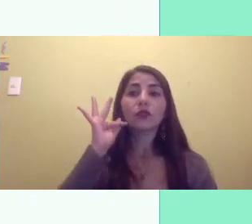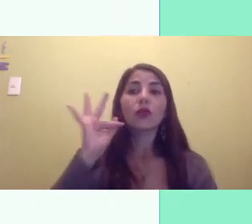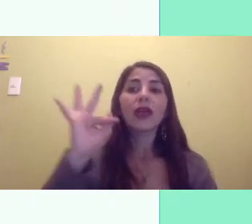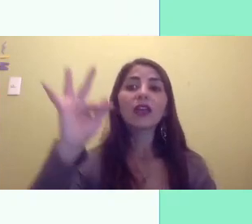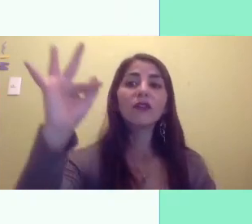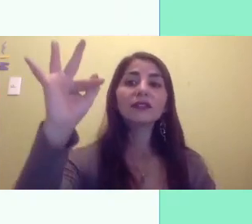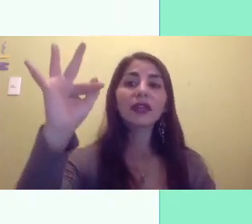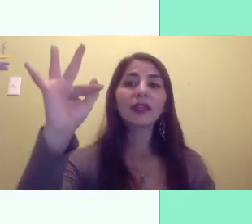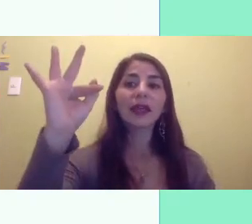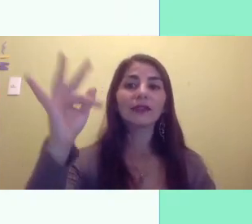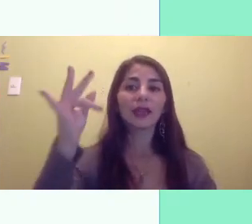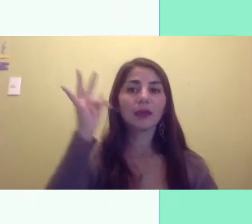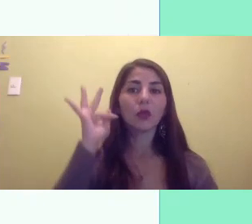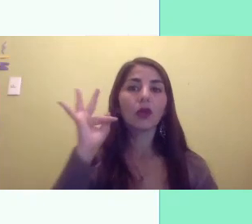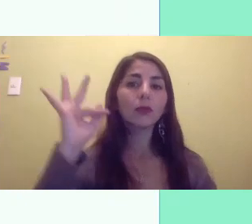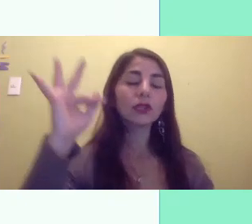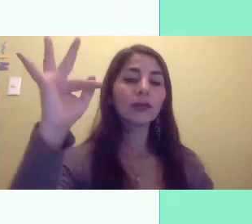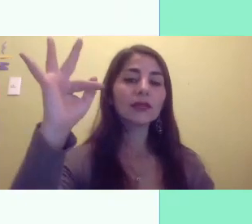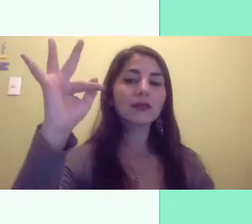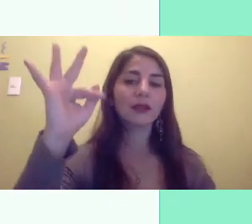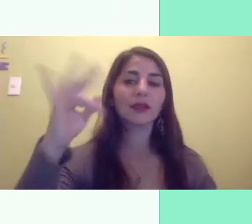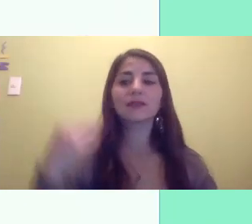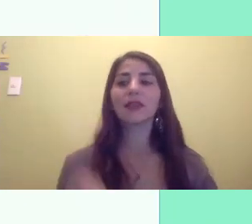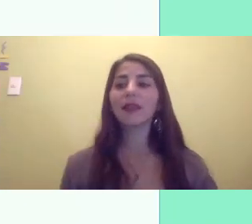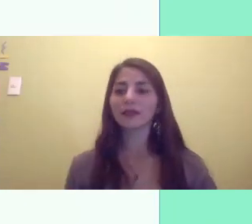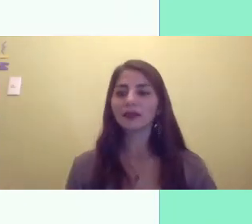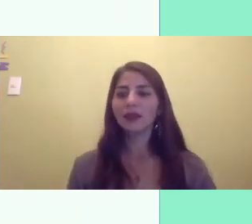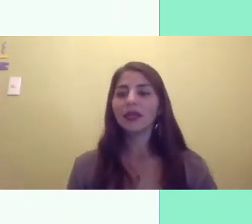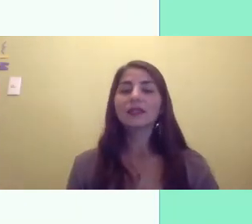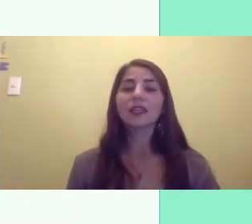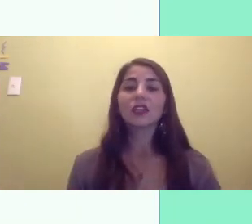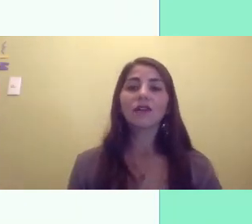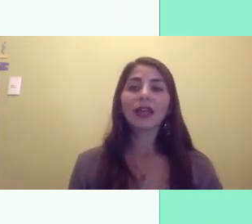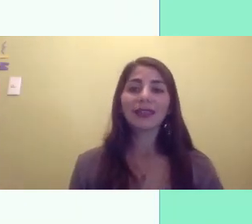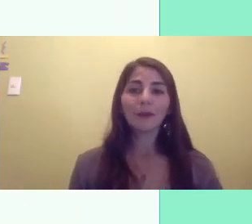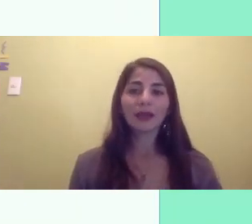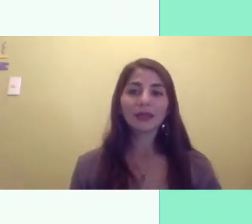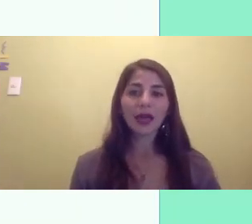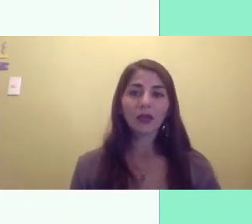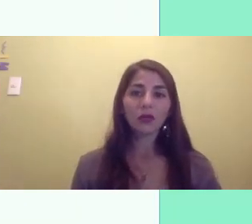voy a hacer una F hacia adelante y mi cuerpo también se inclina hacia adelante. Si quiero